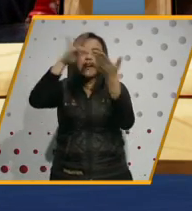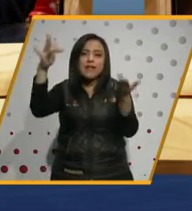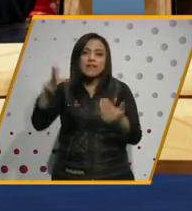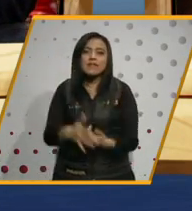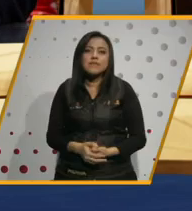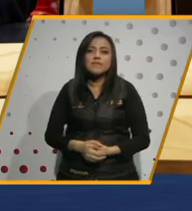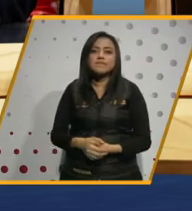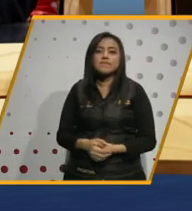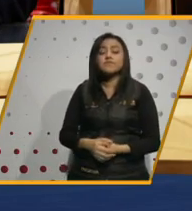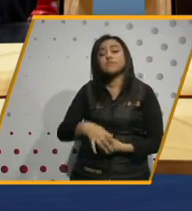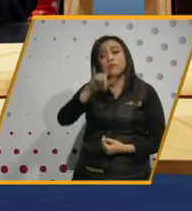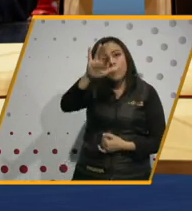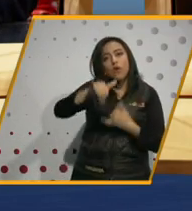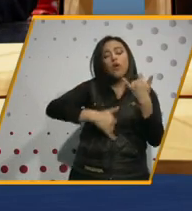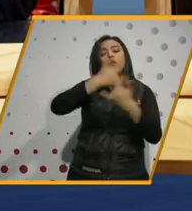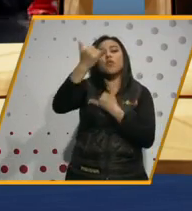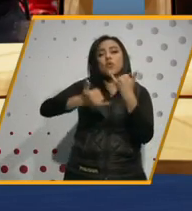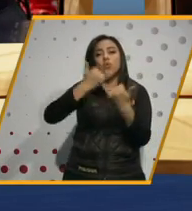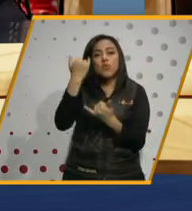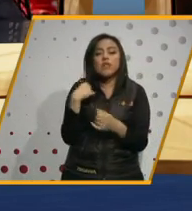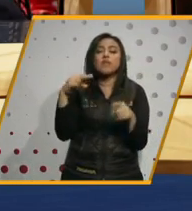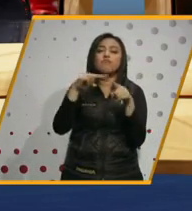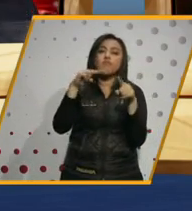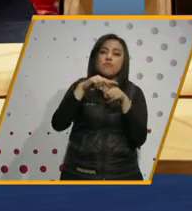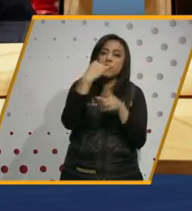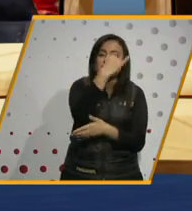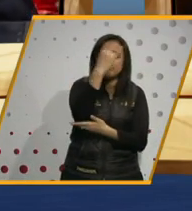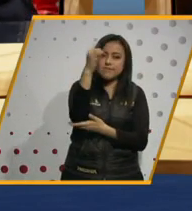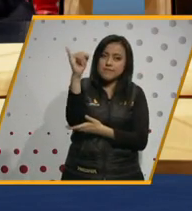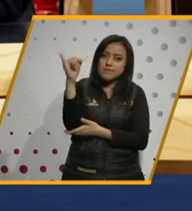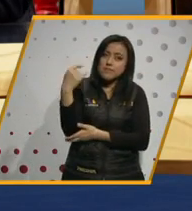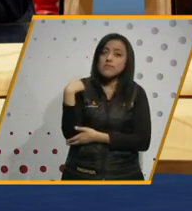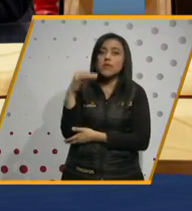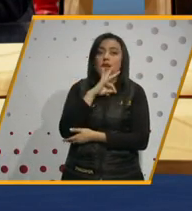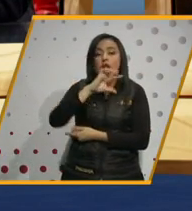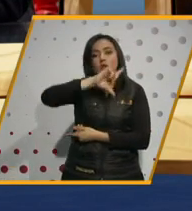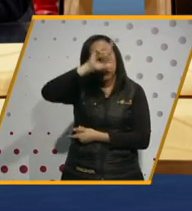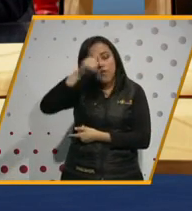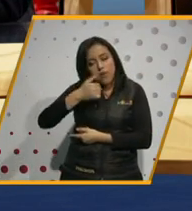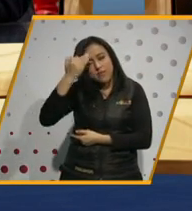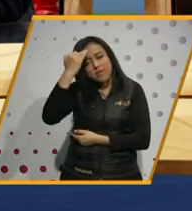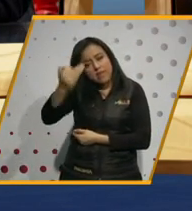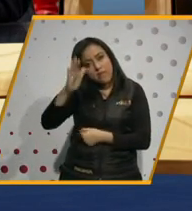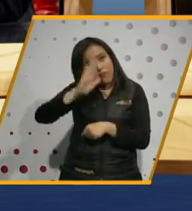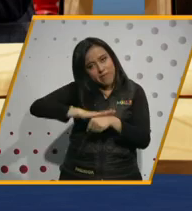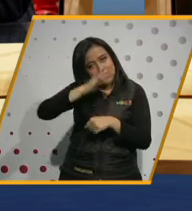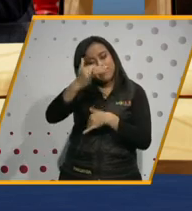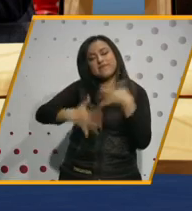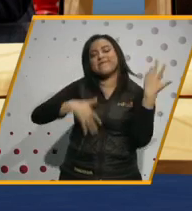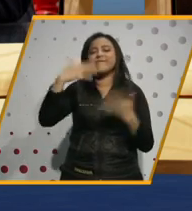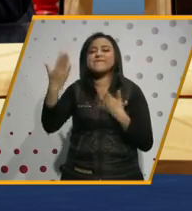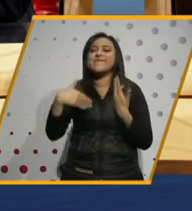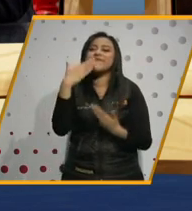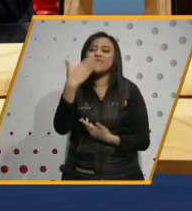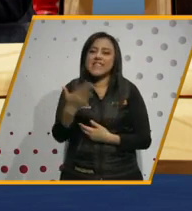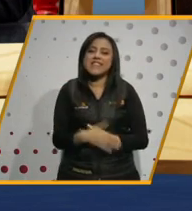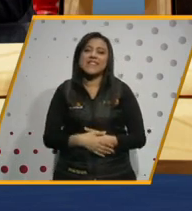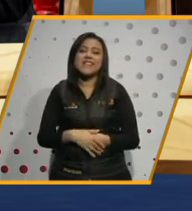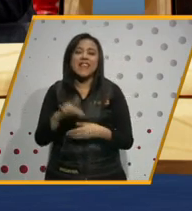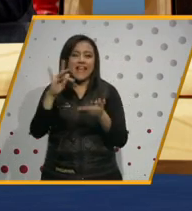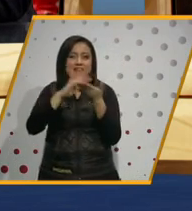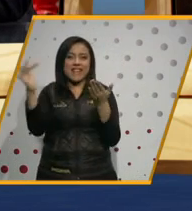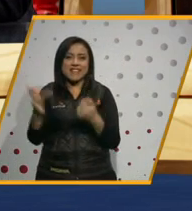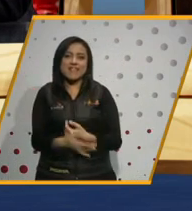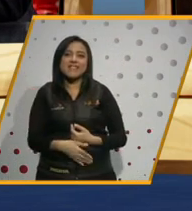Sky Zone, si usted lleva un juguete todavía, además le van a regalar un tiempo extra para que siga disfrutando. Así es. Te lo agradezco mucho. Al